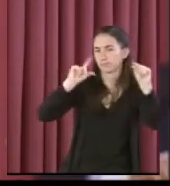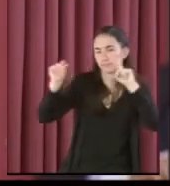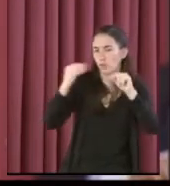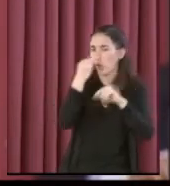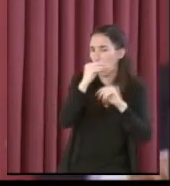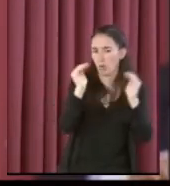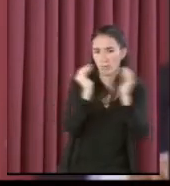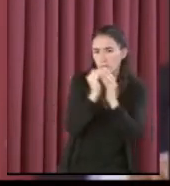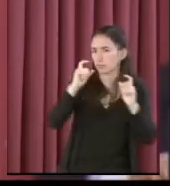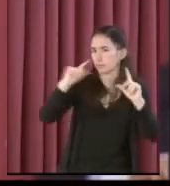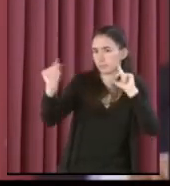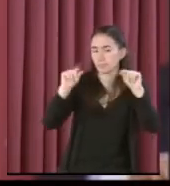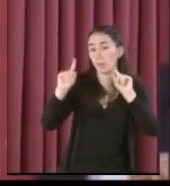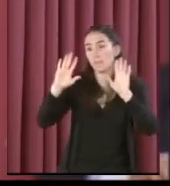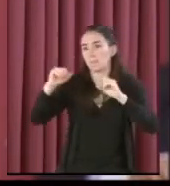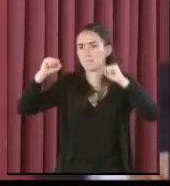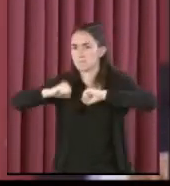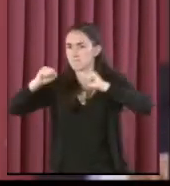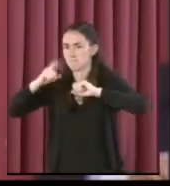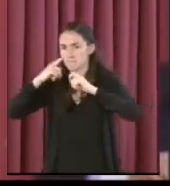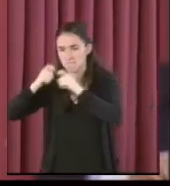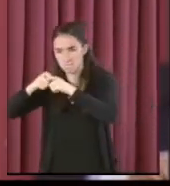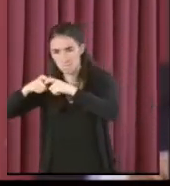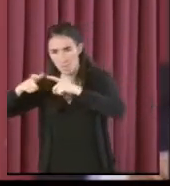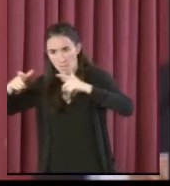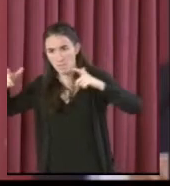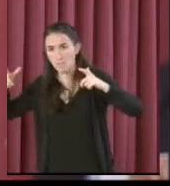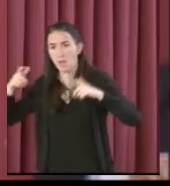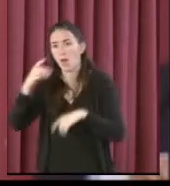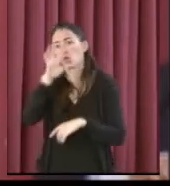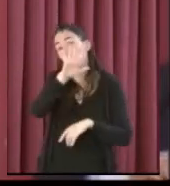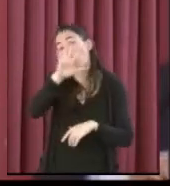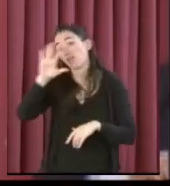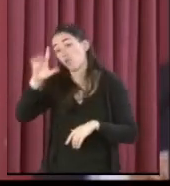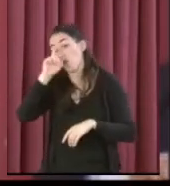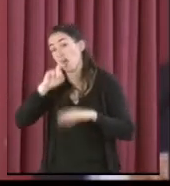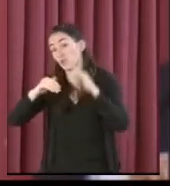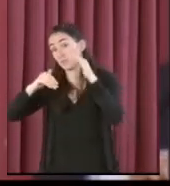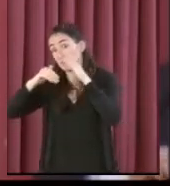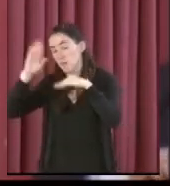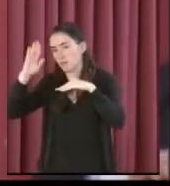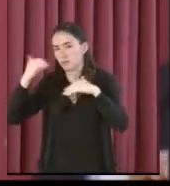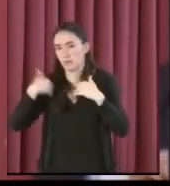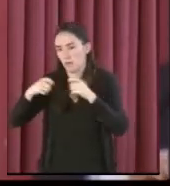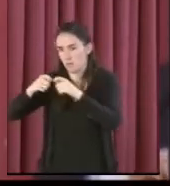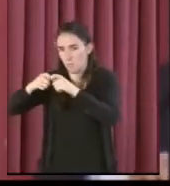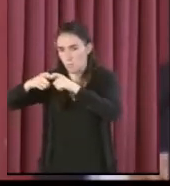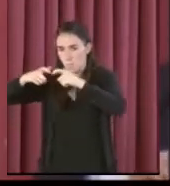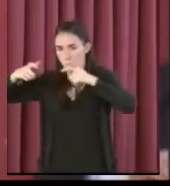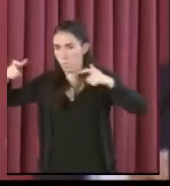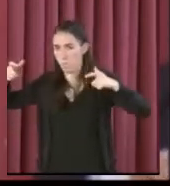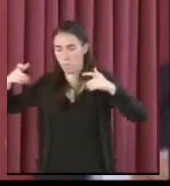produce un envejecimiento medio de la población. Entre los mayores de 55 años se ha experimentado ese